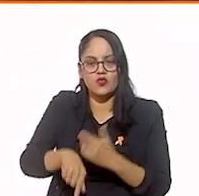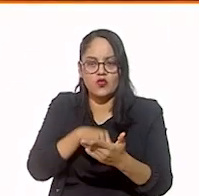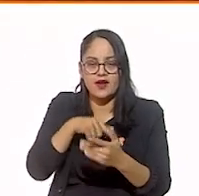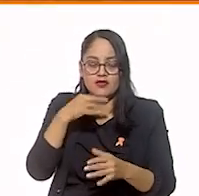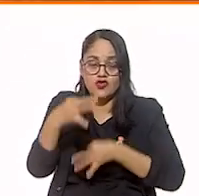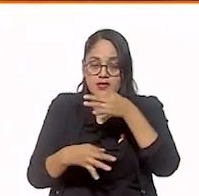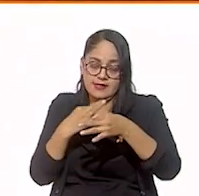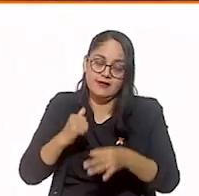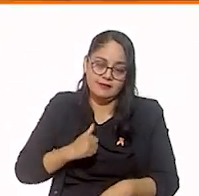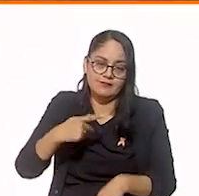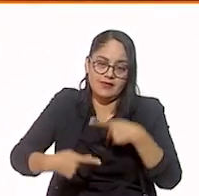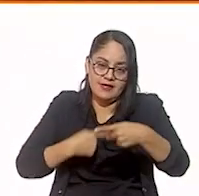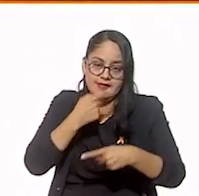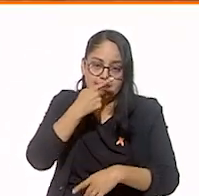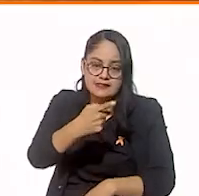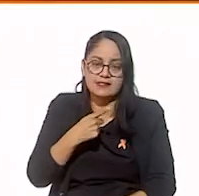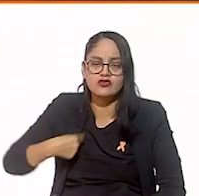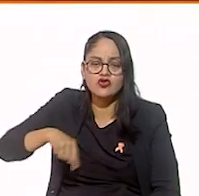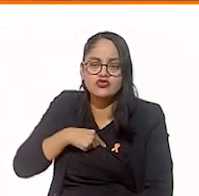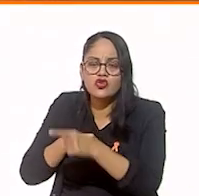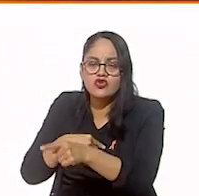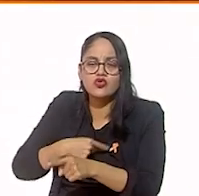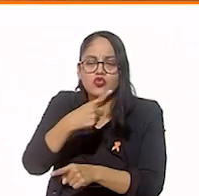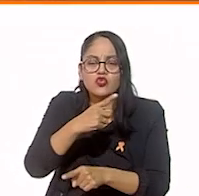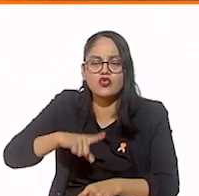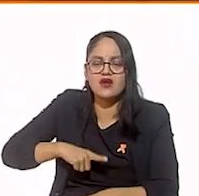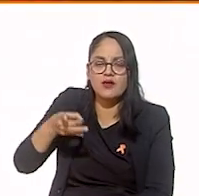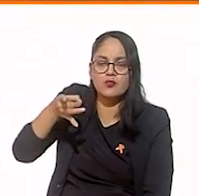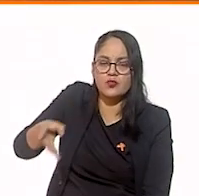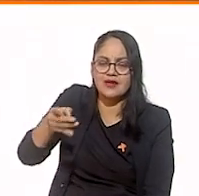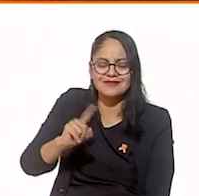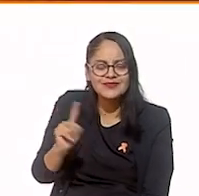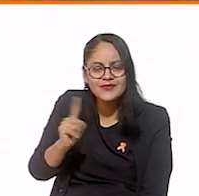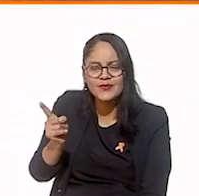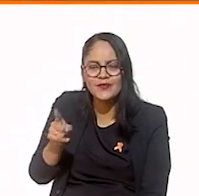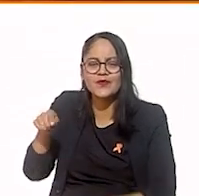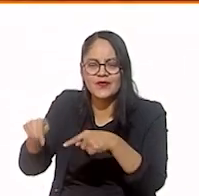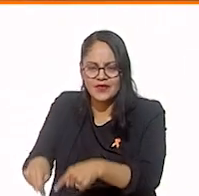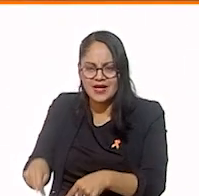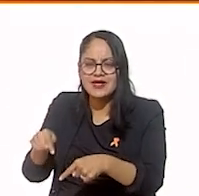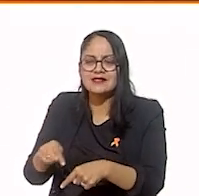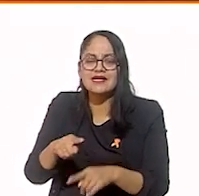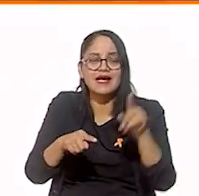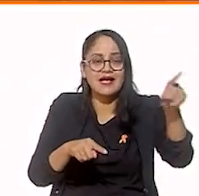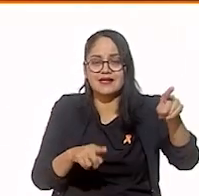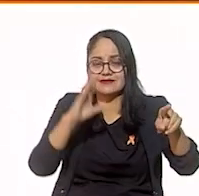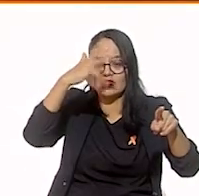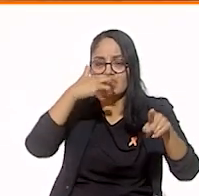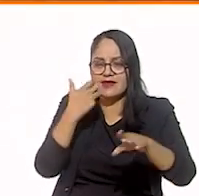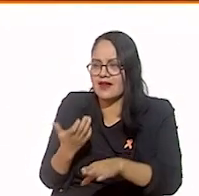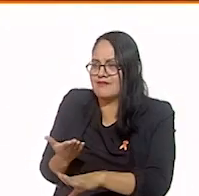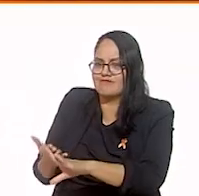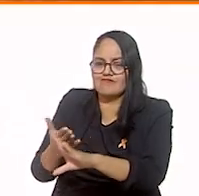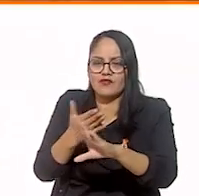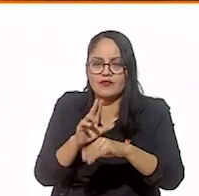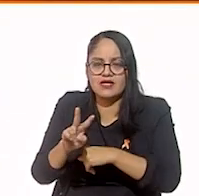preguntas que me han hecho para decirlo, que no es solamente para derrocar un gobierno. Es decir, estamos hablando de que esta operación intenta fracturar el Estado venezolano y